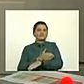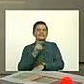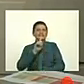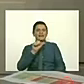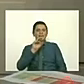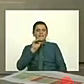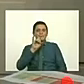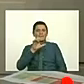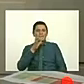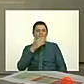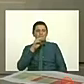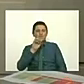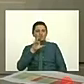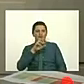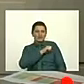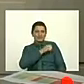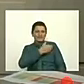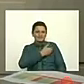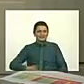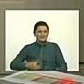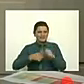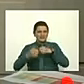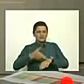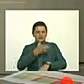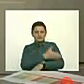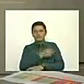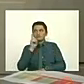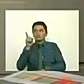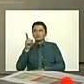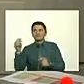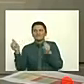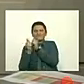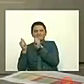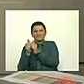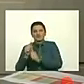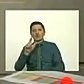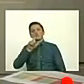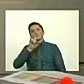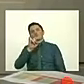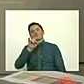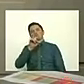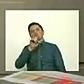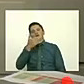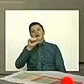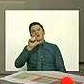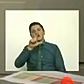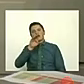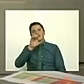que es el señor Luis Alberto Villegas.